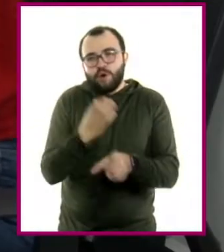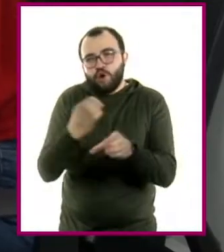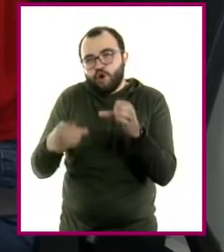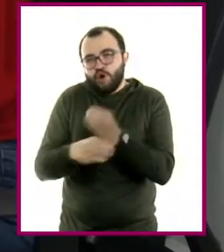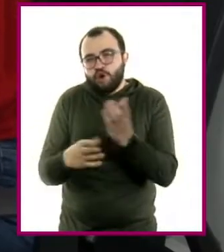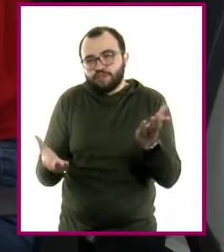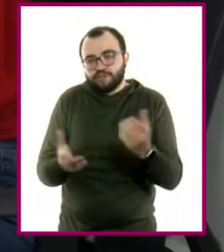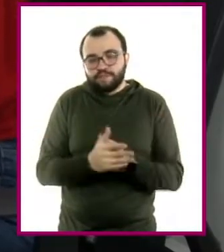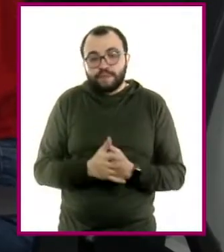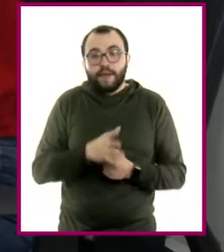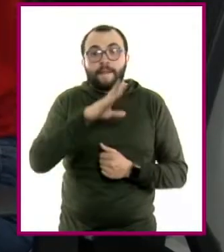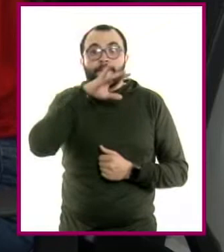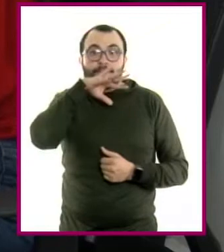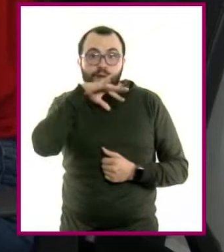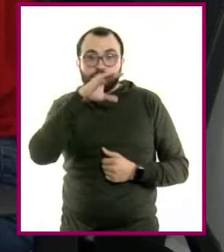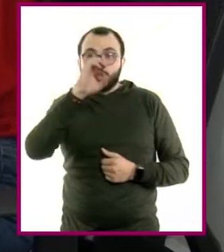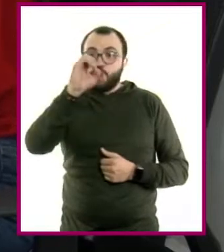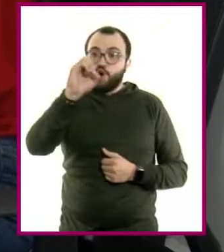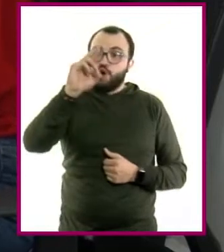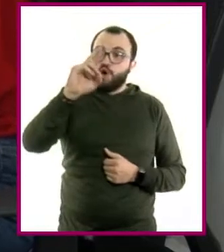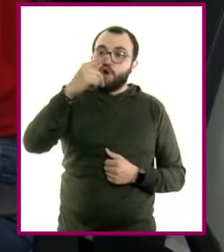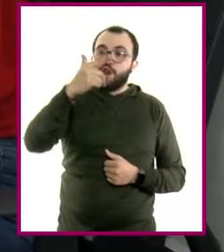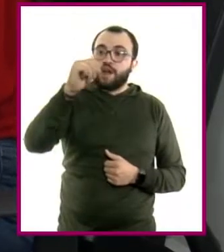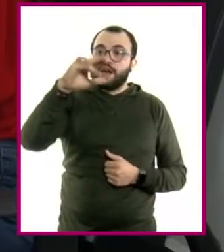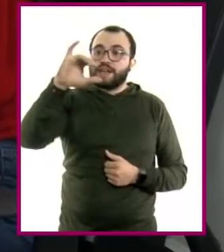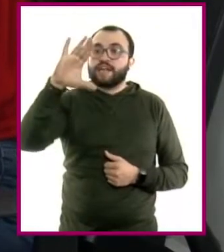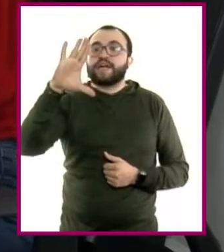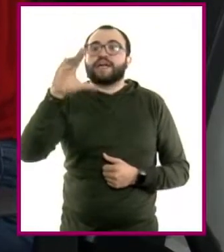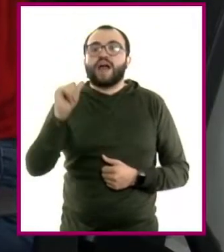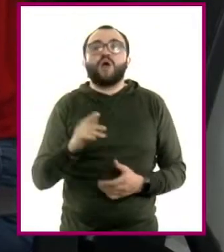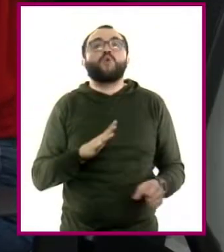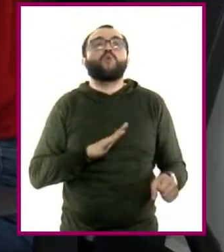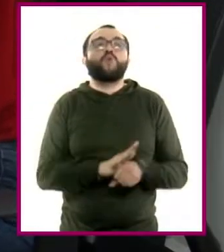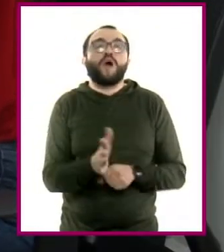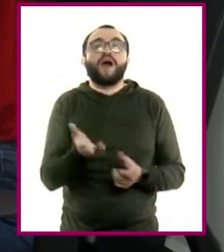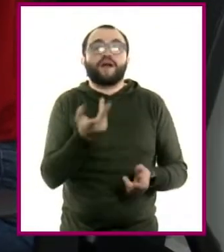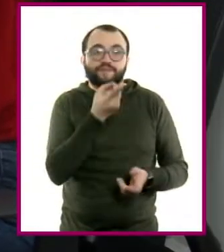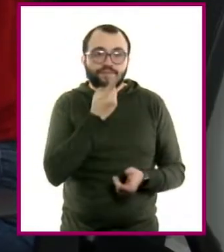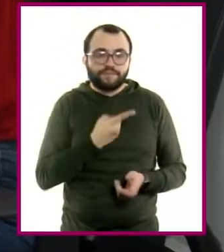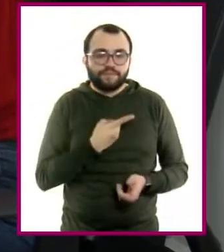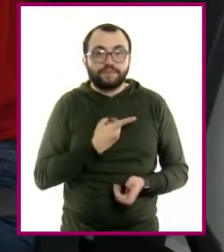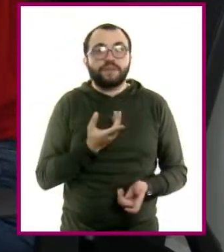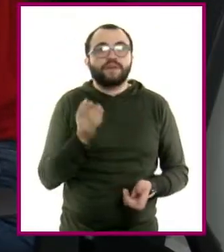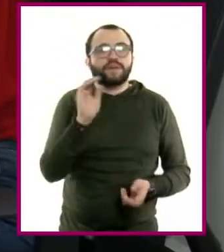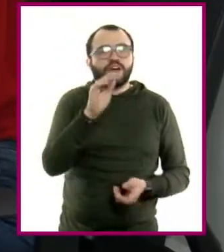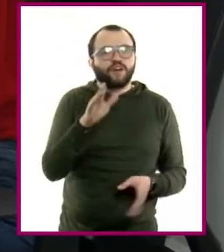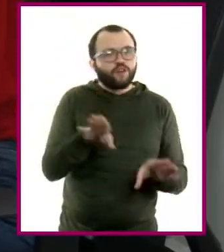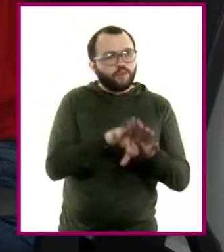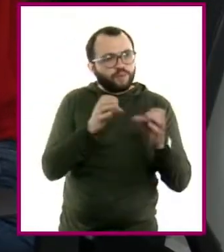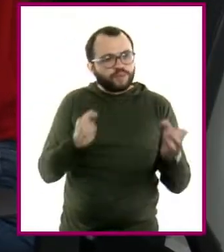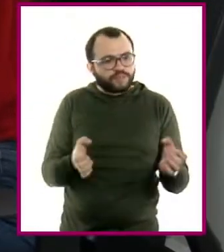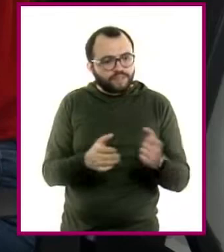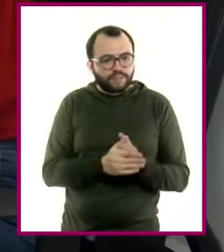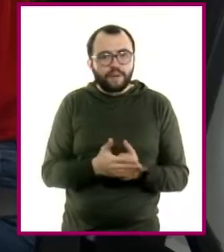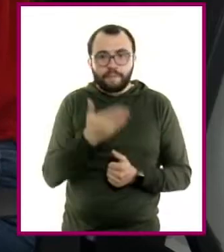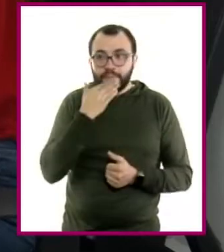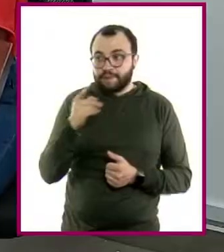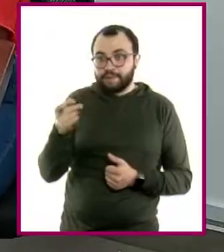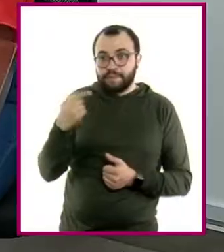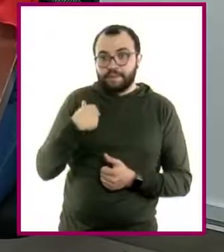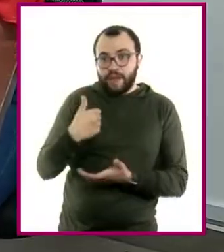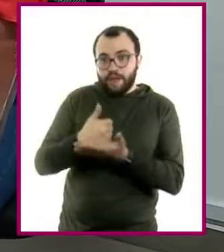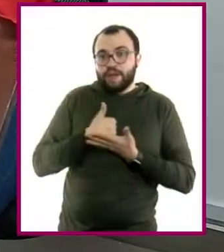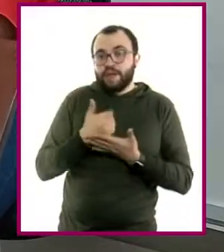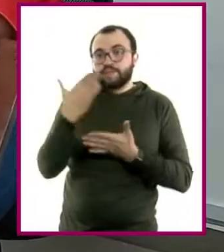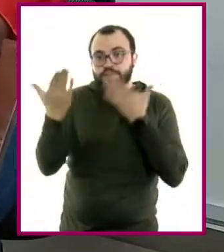Alfredo. ¿Y la basura orgánica cuál es? Hola, chicos, ¿cómo están? Bien, Mireya. Fer me está ayudando a estudiar para un